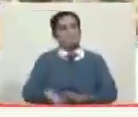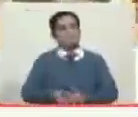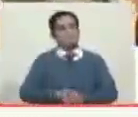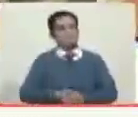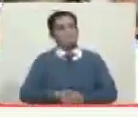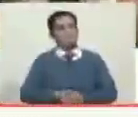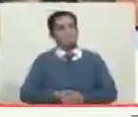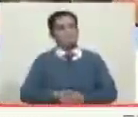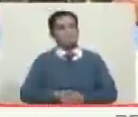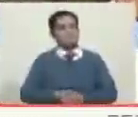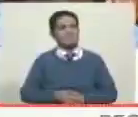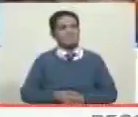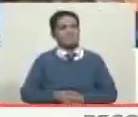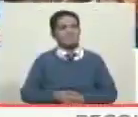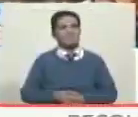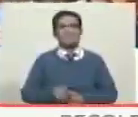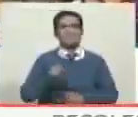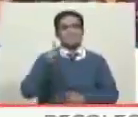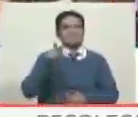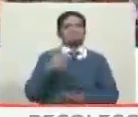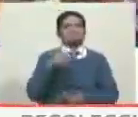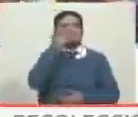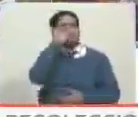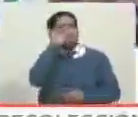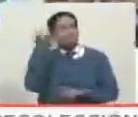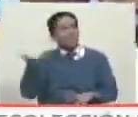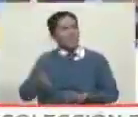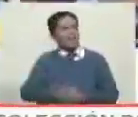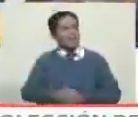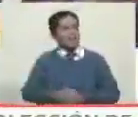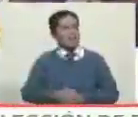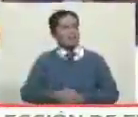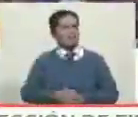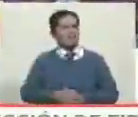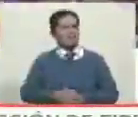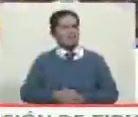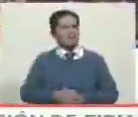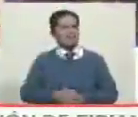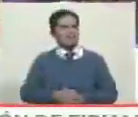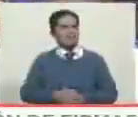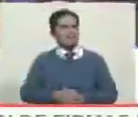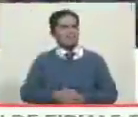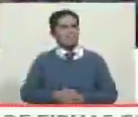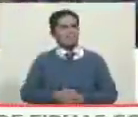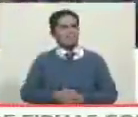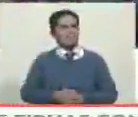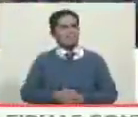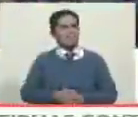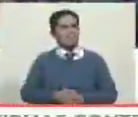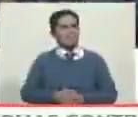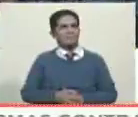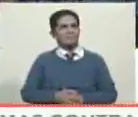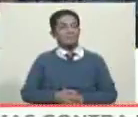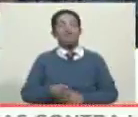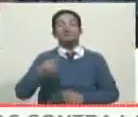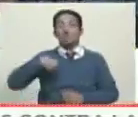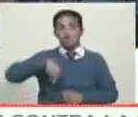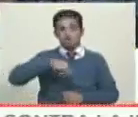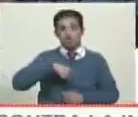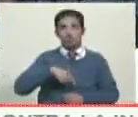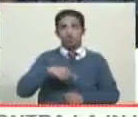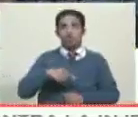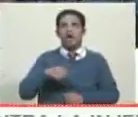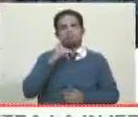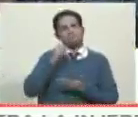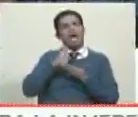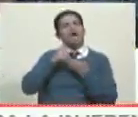no sean descarados y descarada todos se les va a revertir y nosotros los vamos a ayudar a que